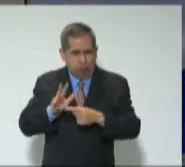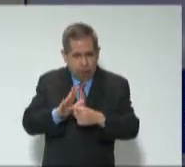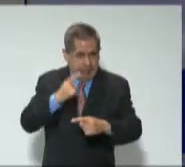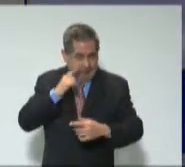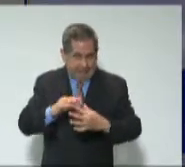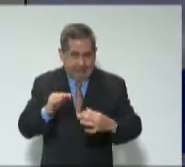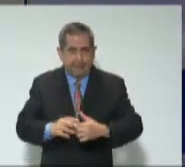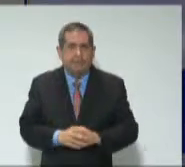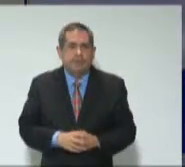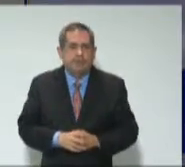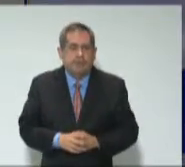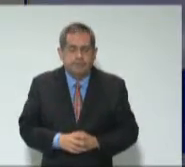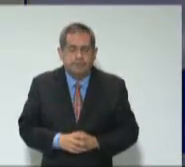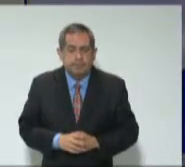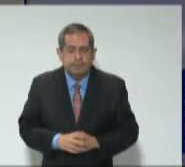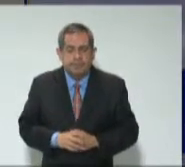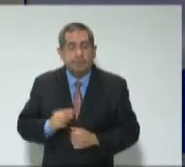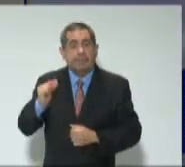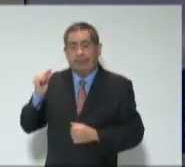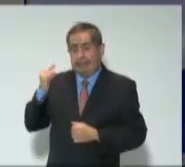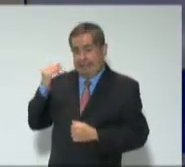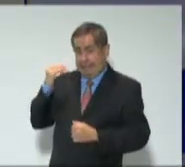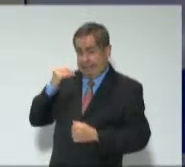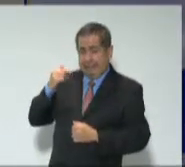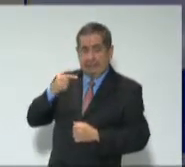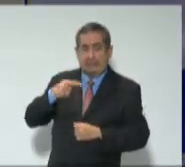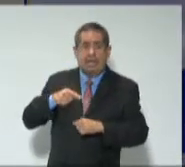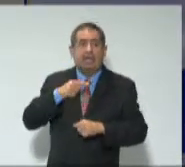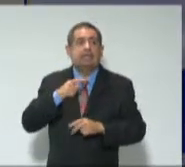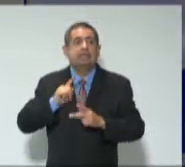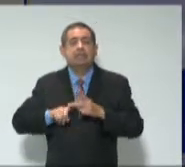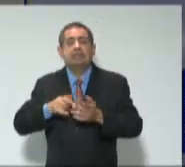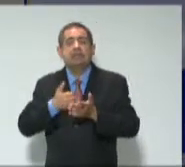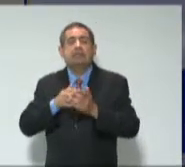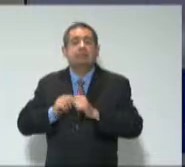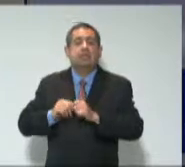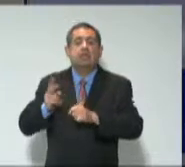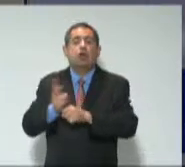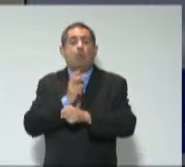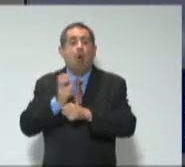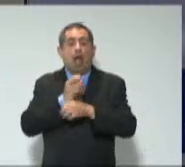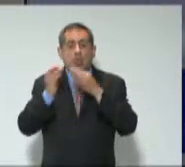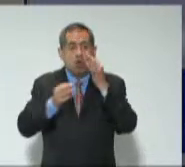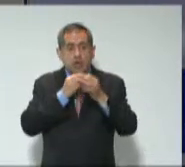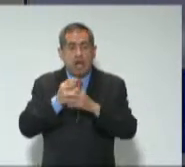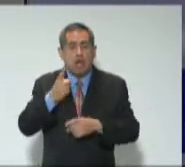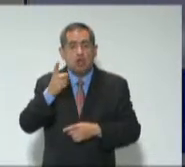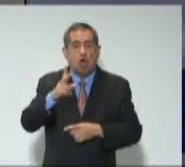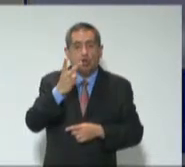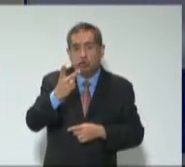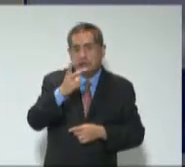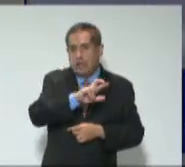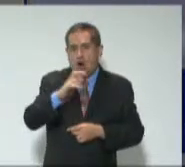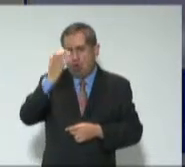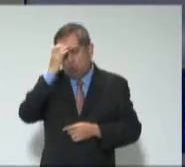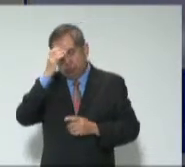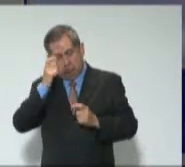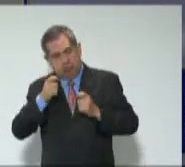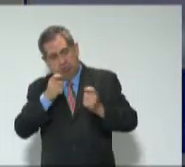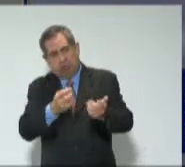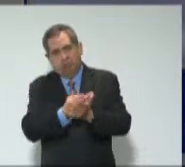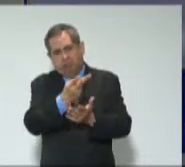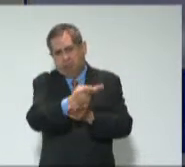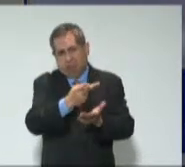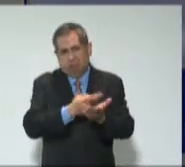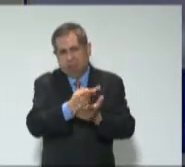prácticas acabamos despedir la convocatoria para dos importantes reconocimientos que otorga la cámara